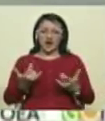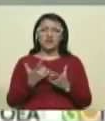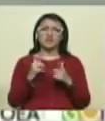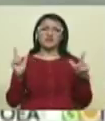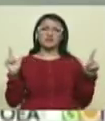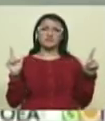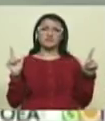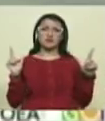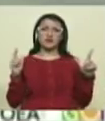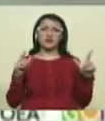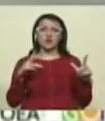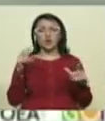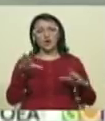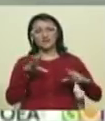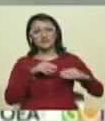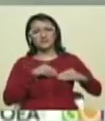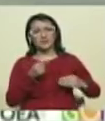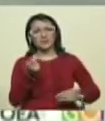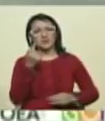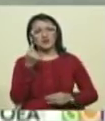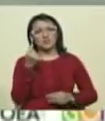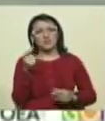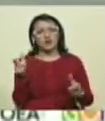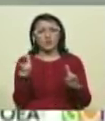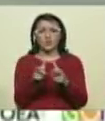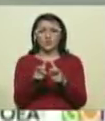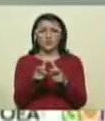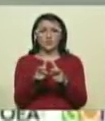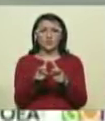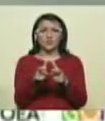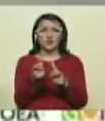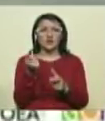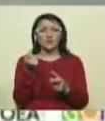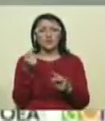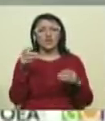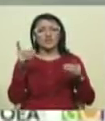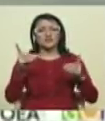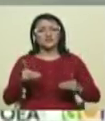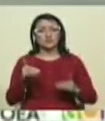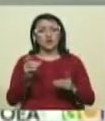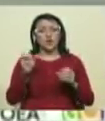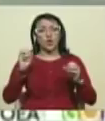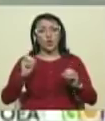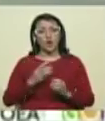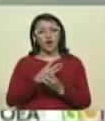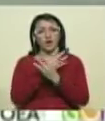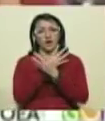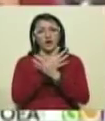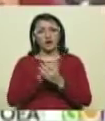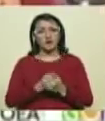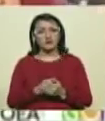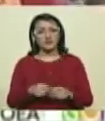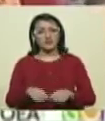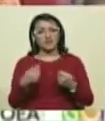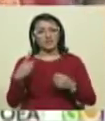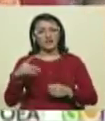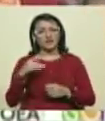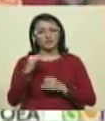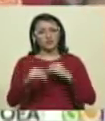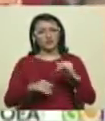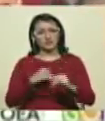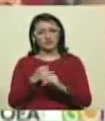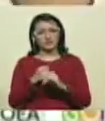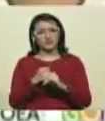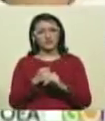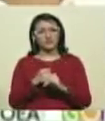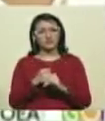no reconocemos ninguna reunión, ninguna decisión de la OEA que vulnere el derecho internacional e